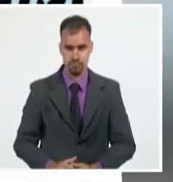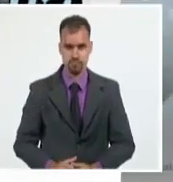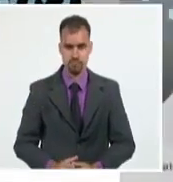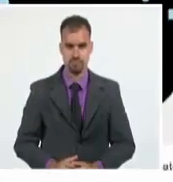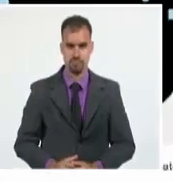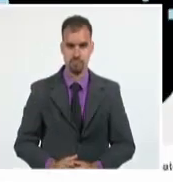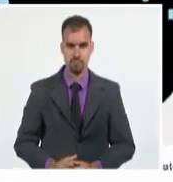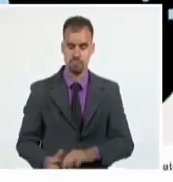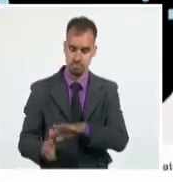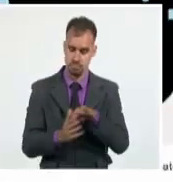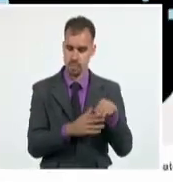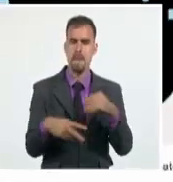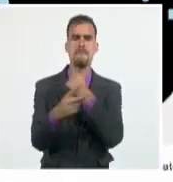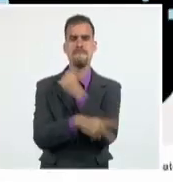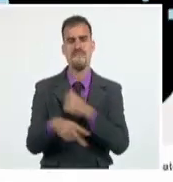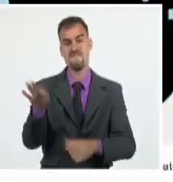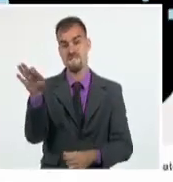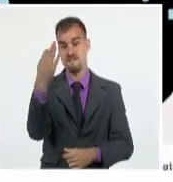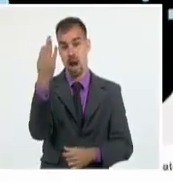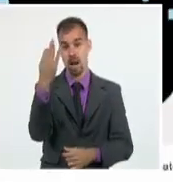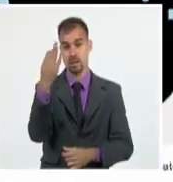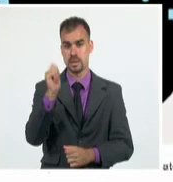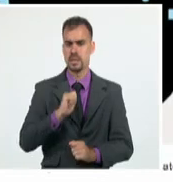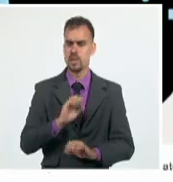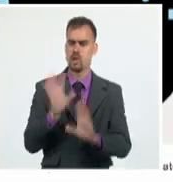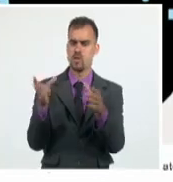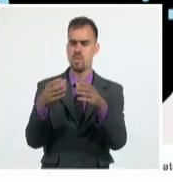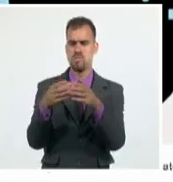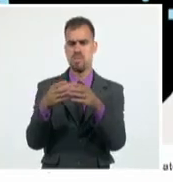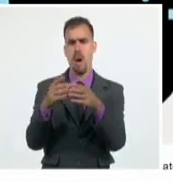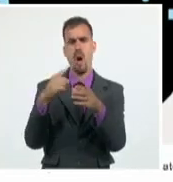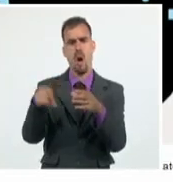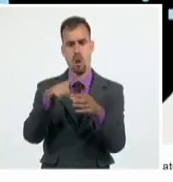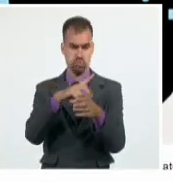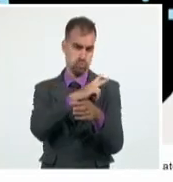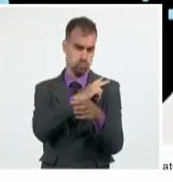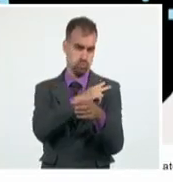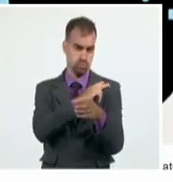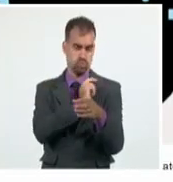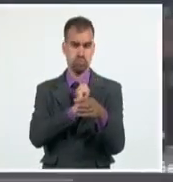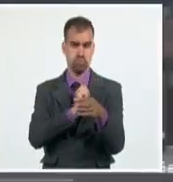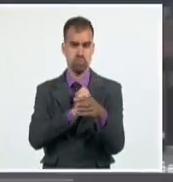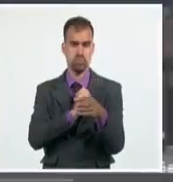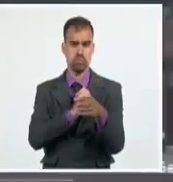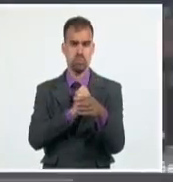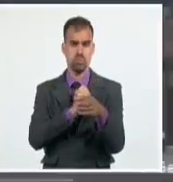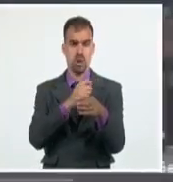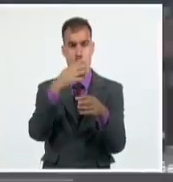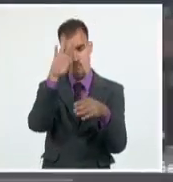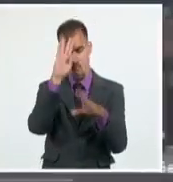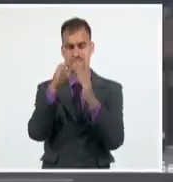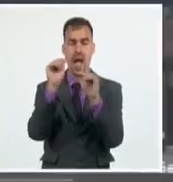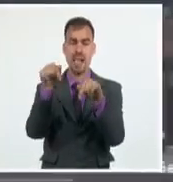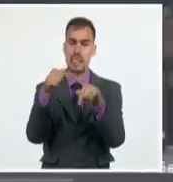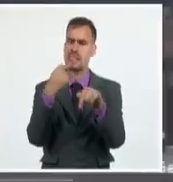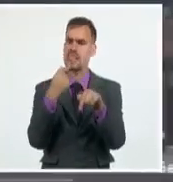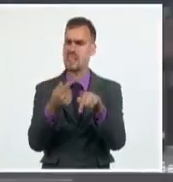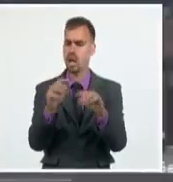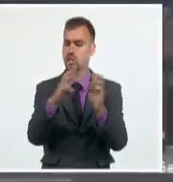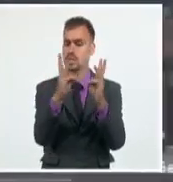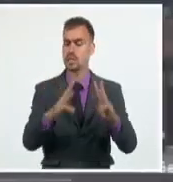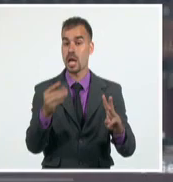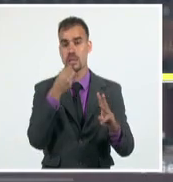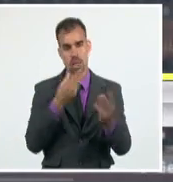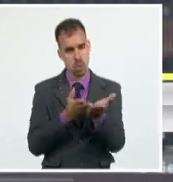En Francia, la coordinadora de cubanos residentes señaló que en su cuenta con la garantía de la continuidad al